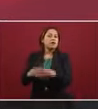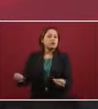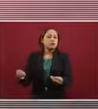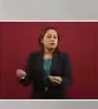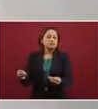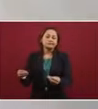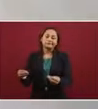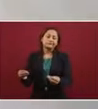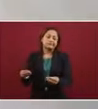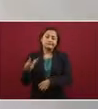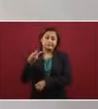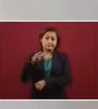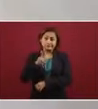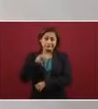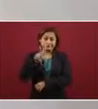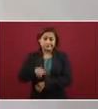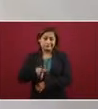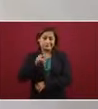garrafal